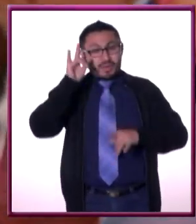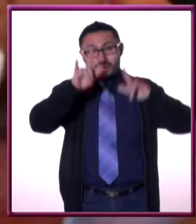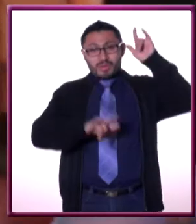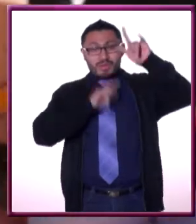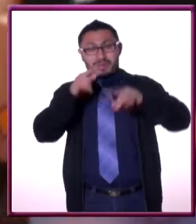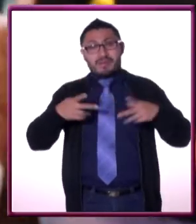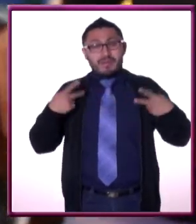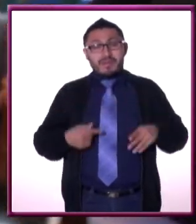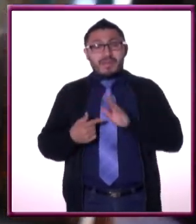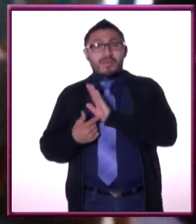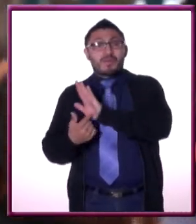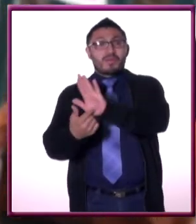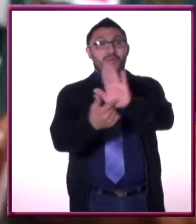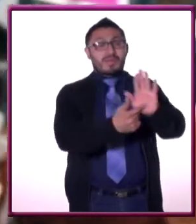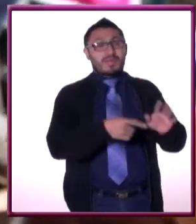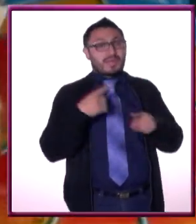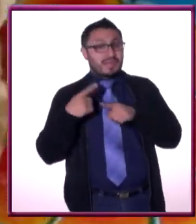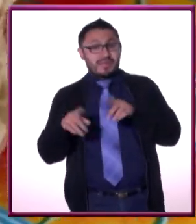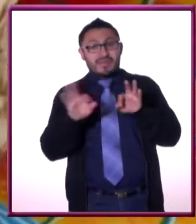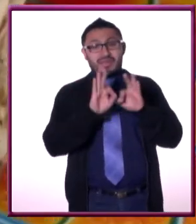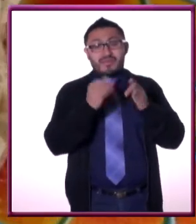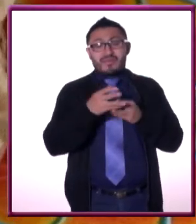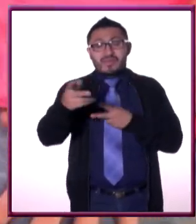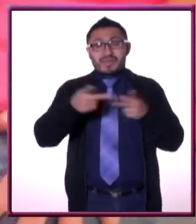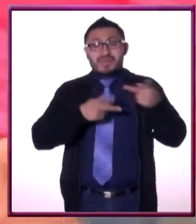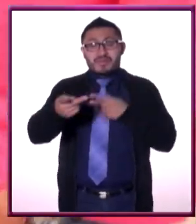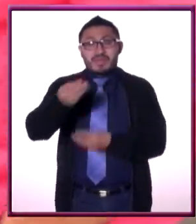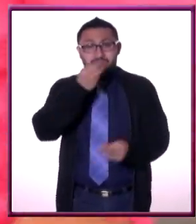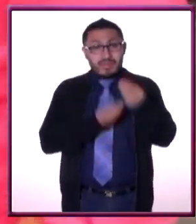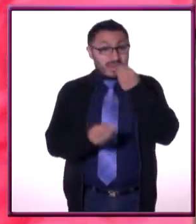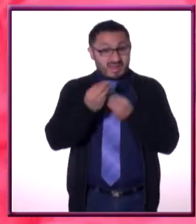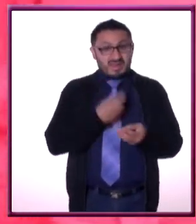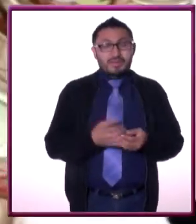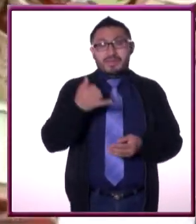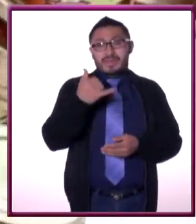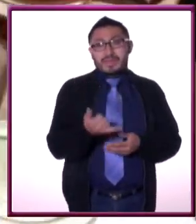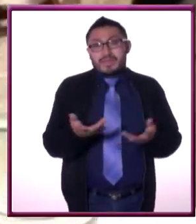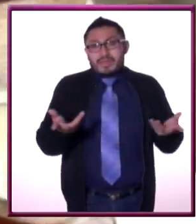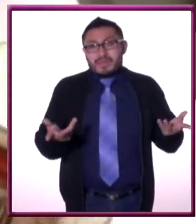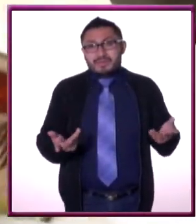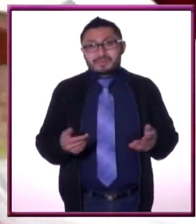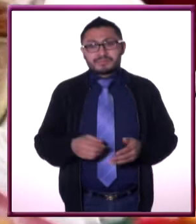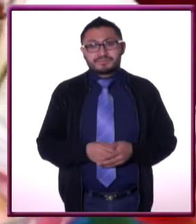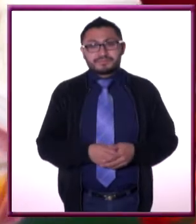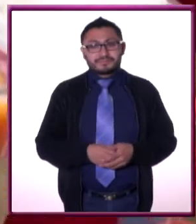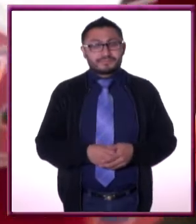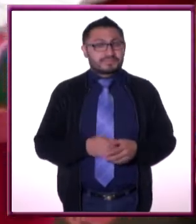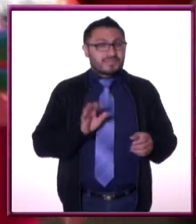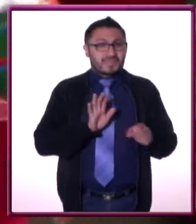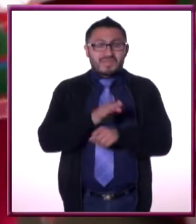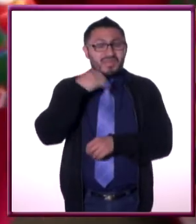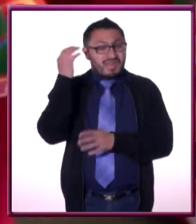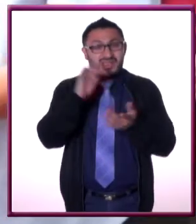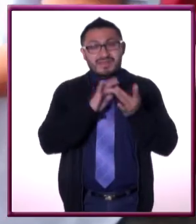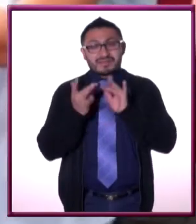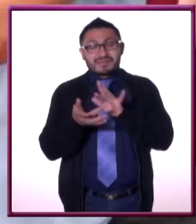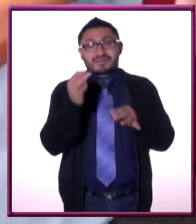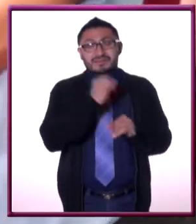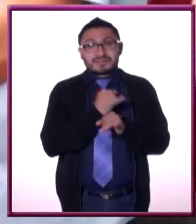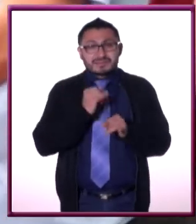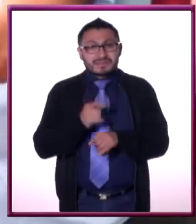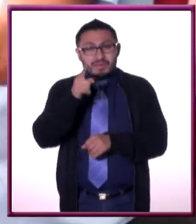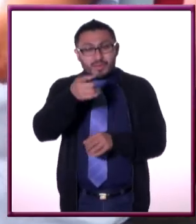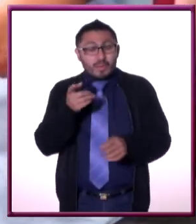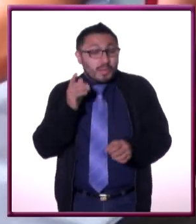muestra distintas formas de preparar sus platillos y pues en cualquier red social que uno se meta